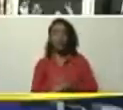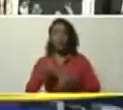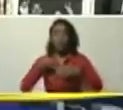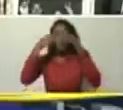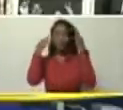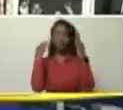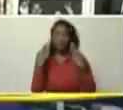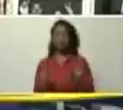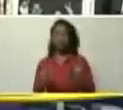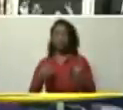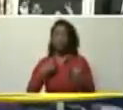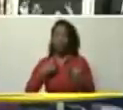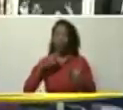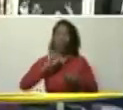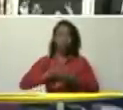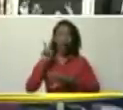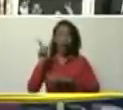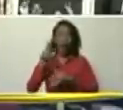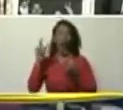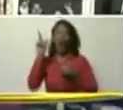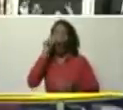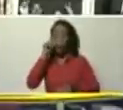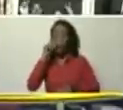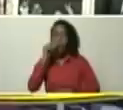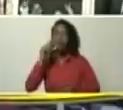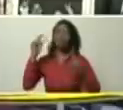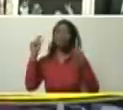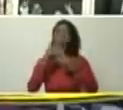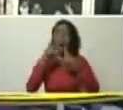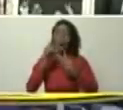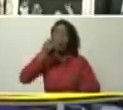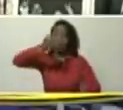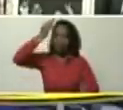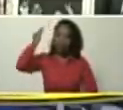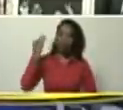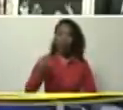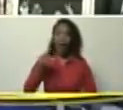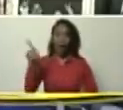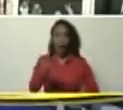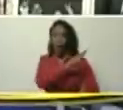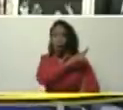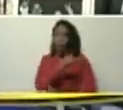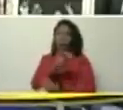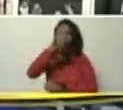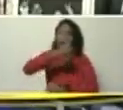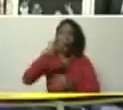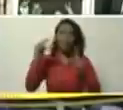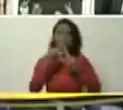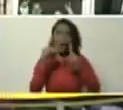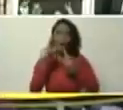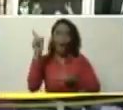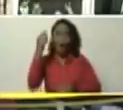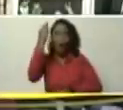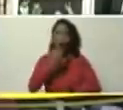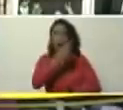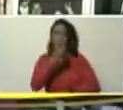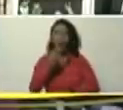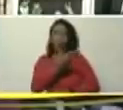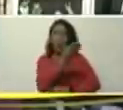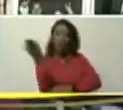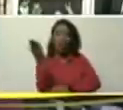seguro, porque él es un hombre de palabra, Jorge Riaza, que va a cumplir cada palabra que se comprometa con ustedes.